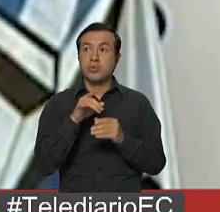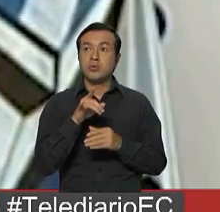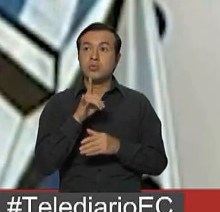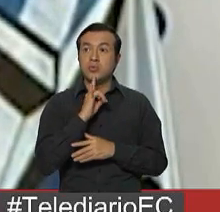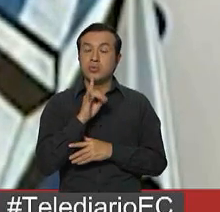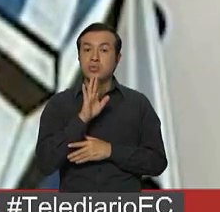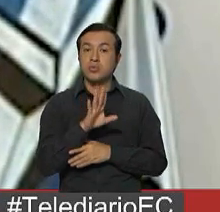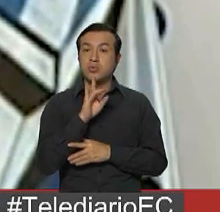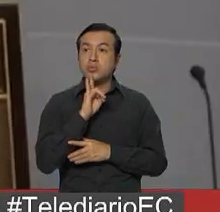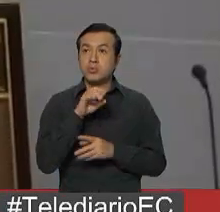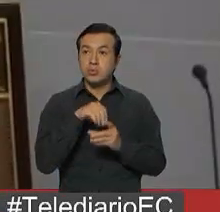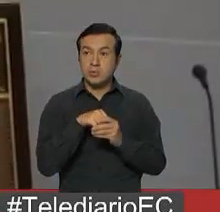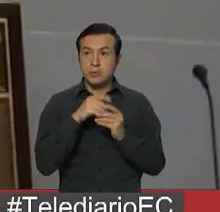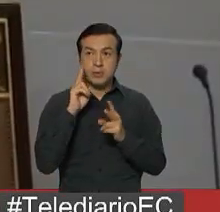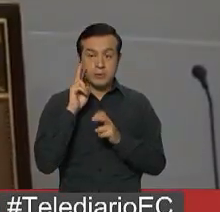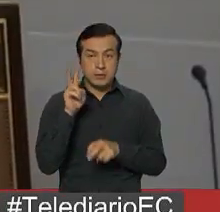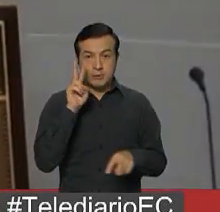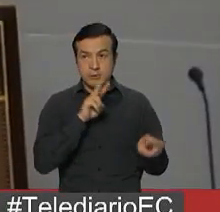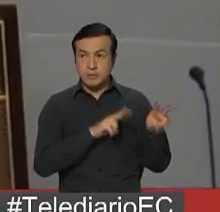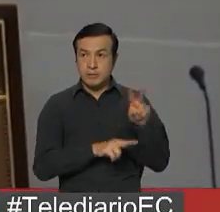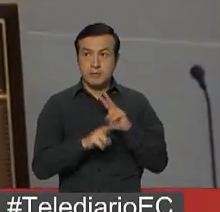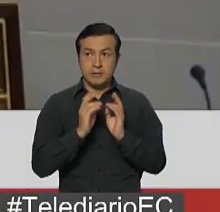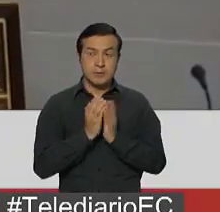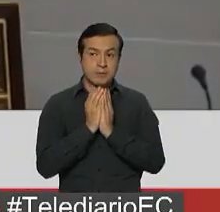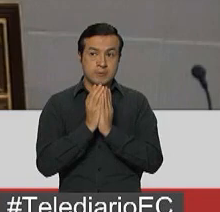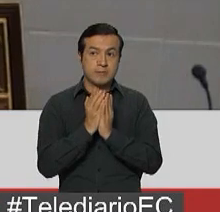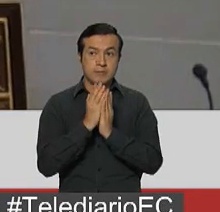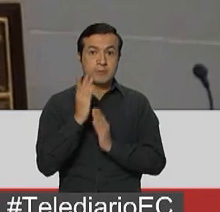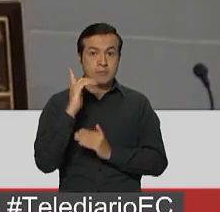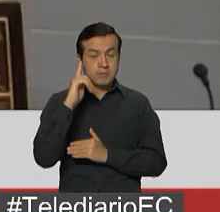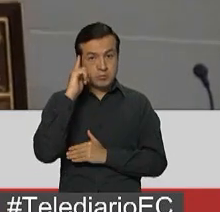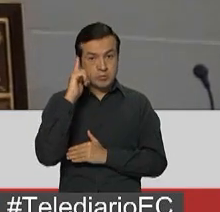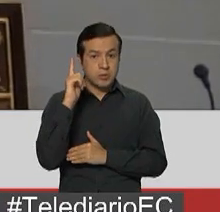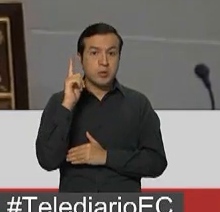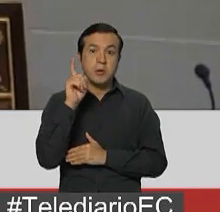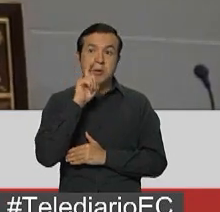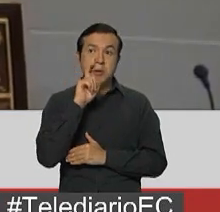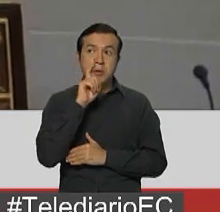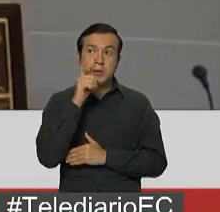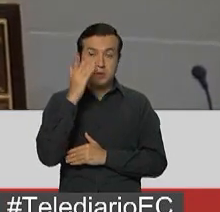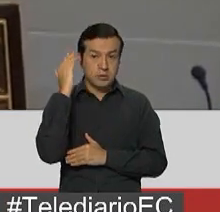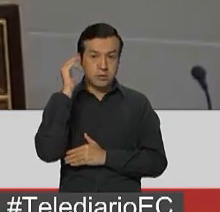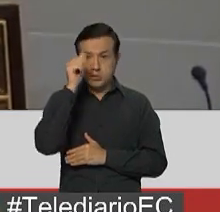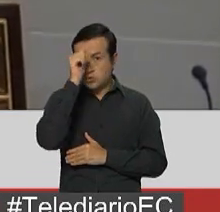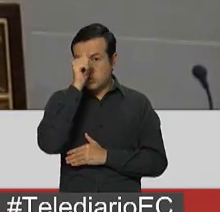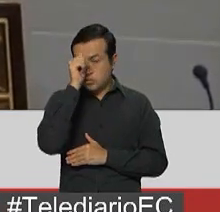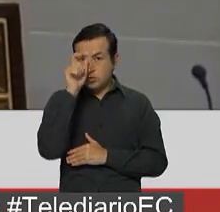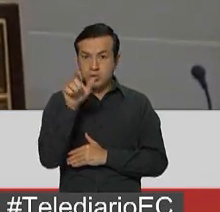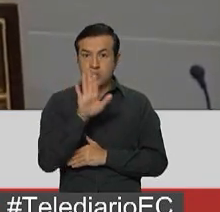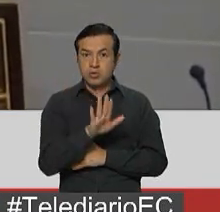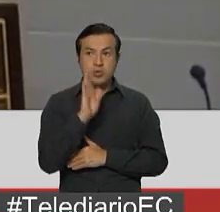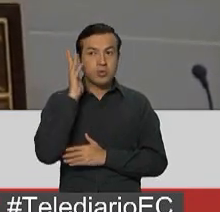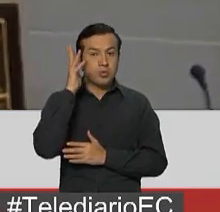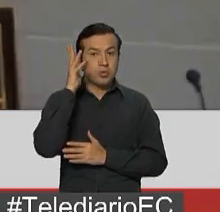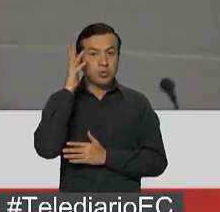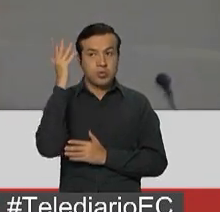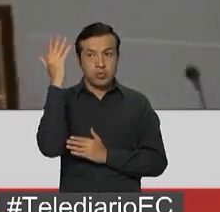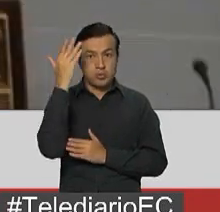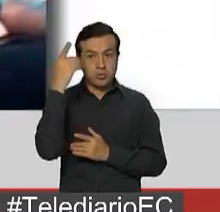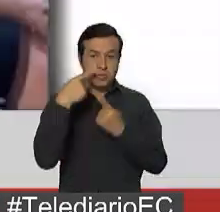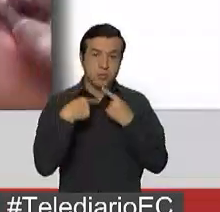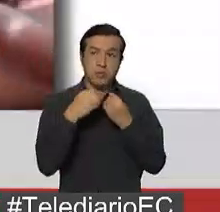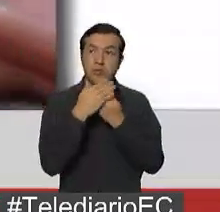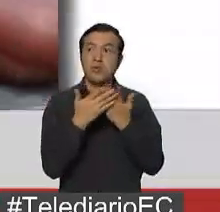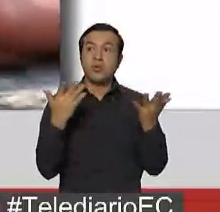para llevar a cabo una invasión por mar que el gobierno de nicolás maduro dijo haber frustrado el domingo maduro a través de un discurso televisado declaró